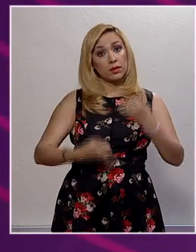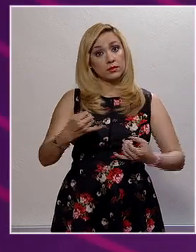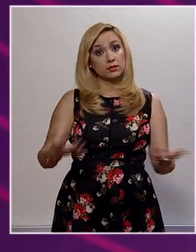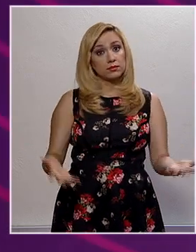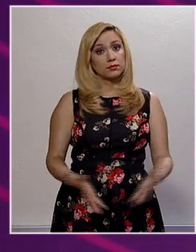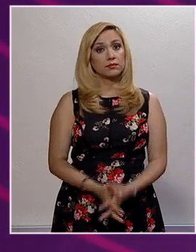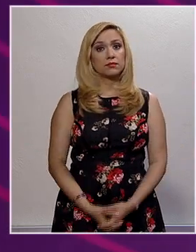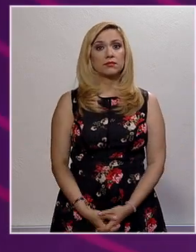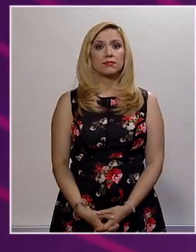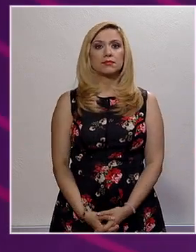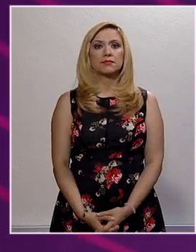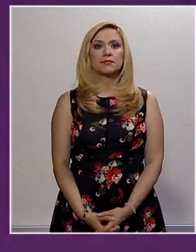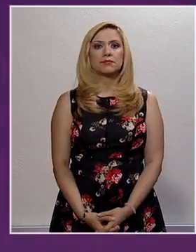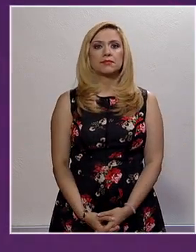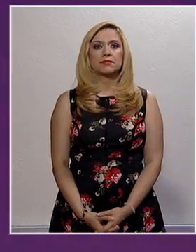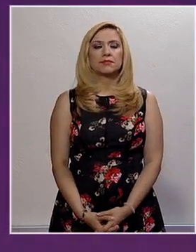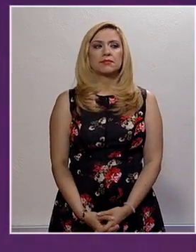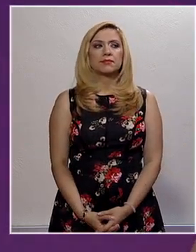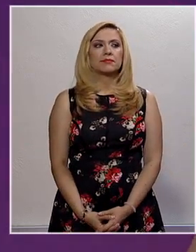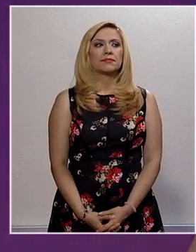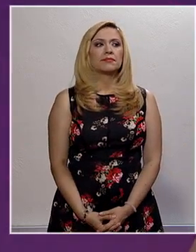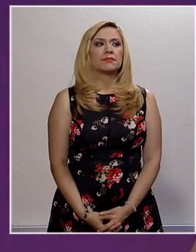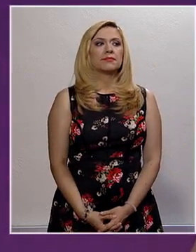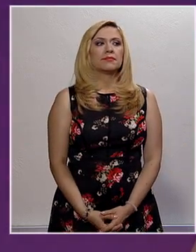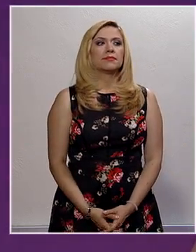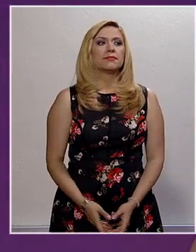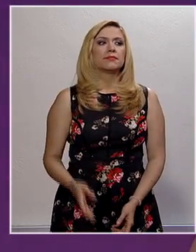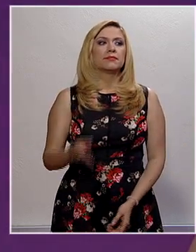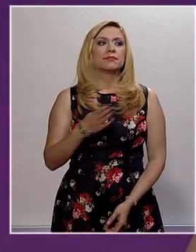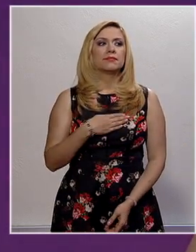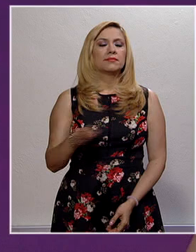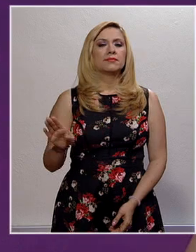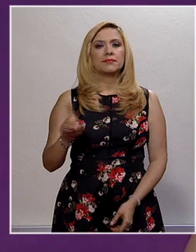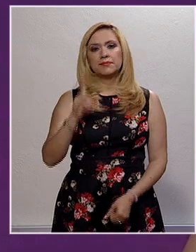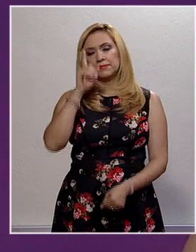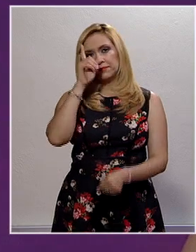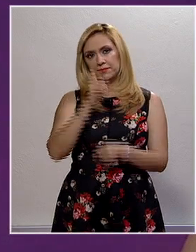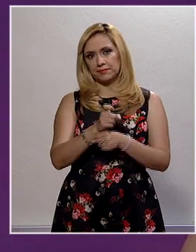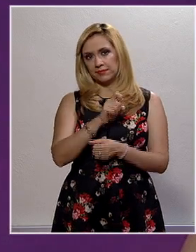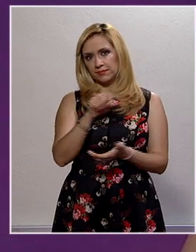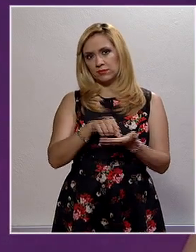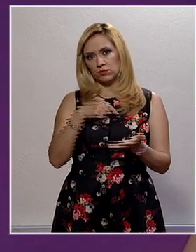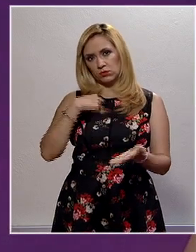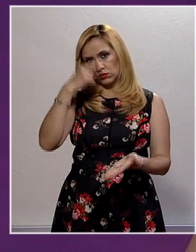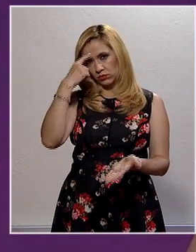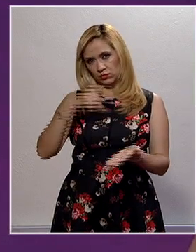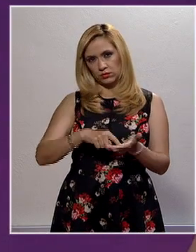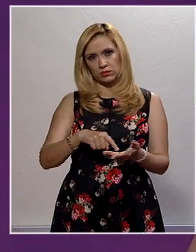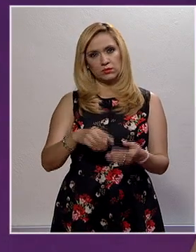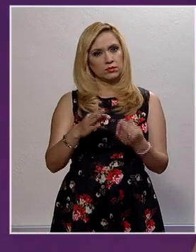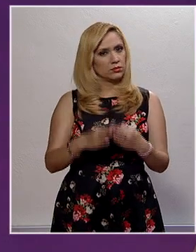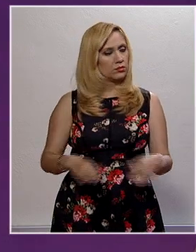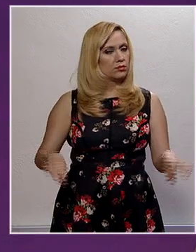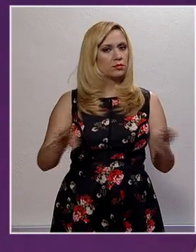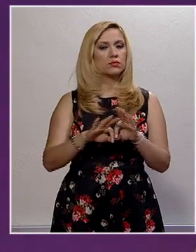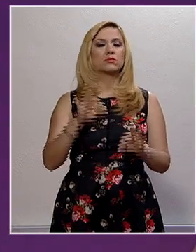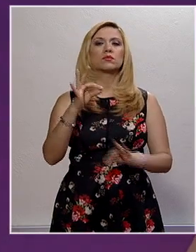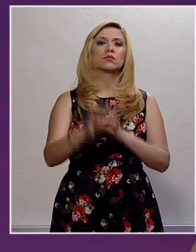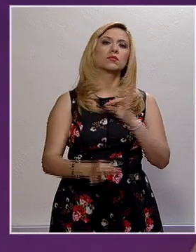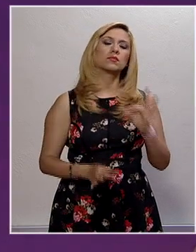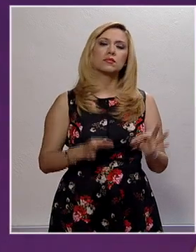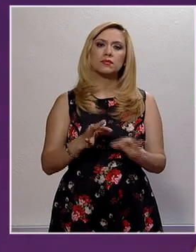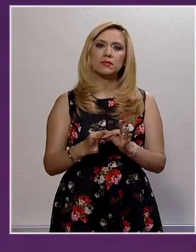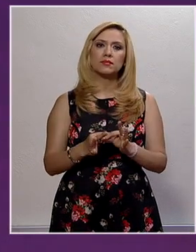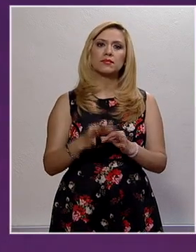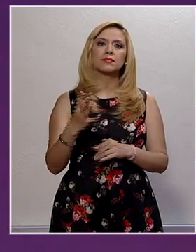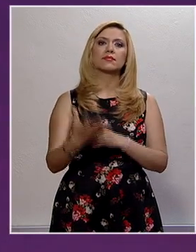país? Bueno, en primer lugar, creo que es muy importante que el cumplimiento de